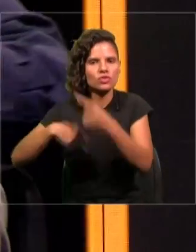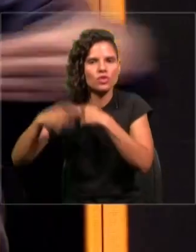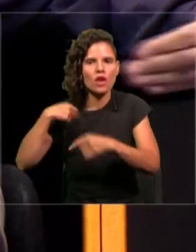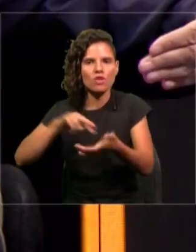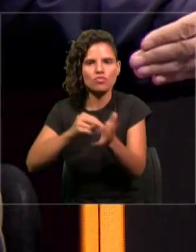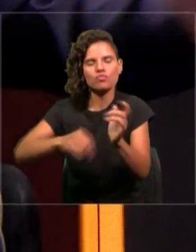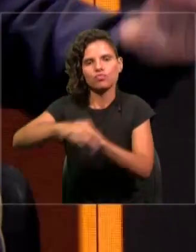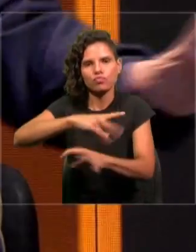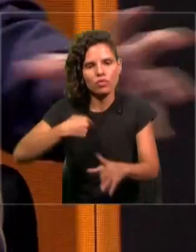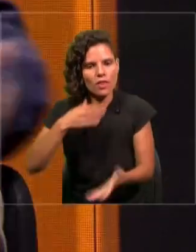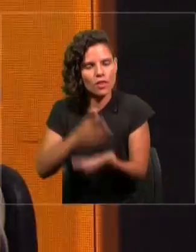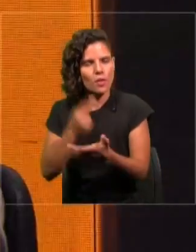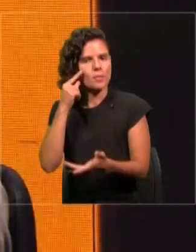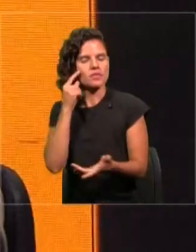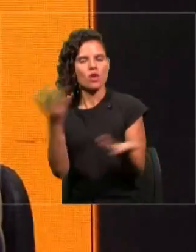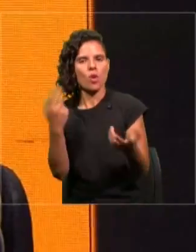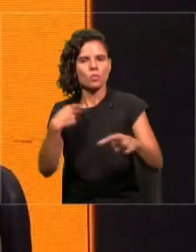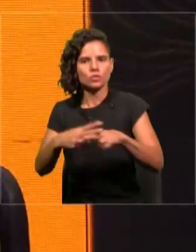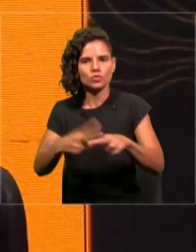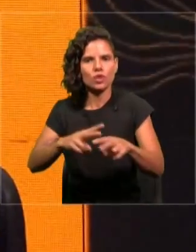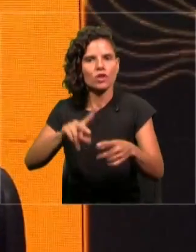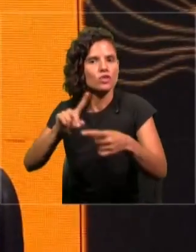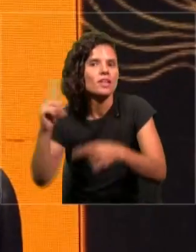en su resolución global.